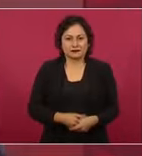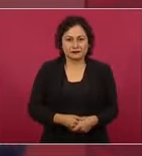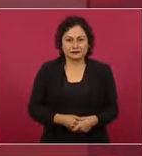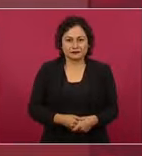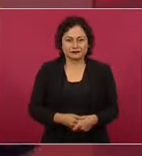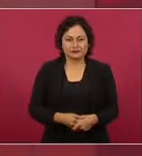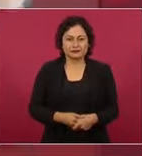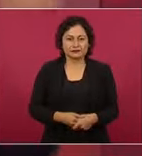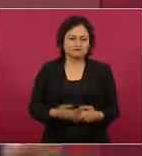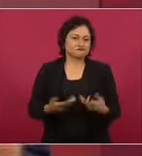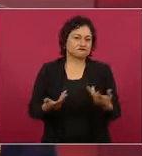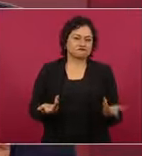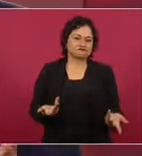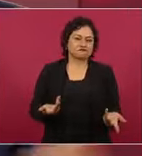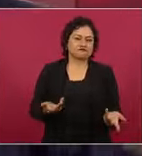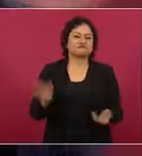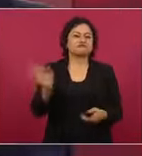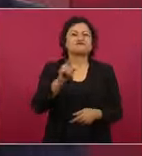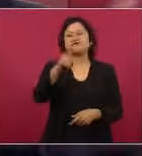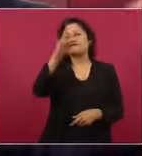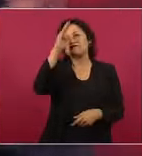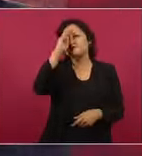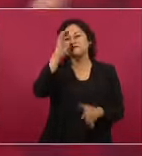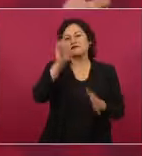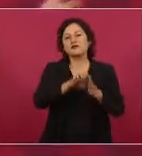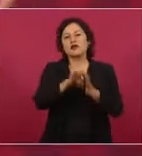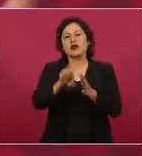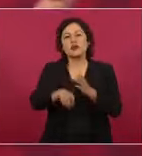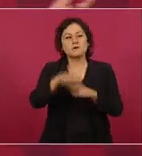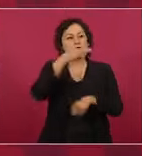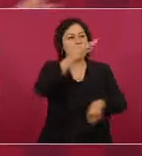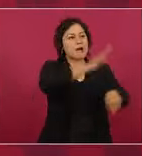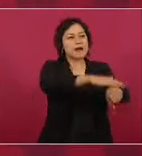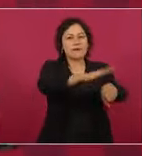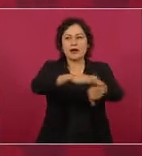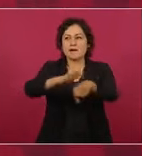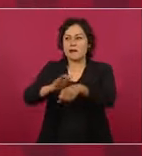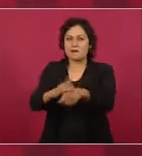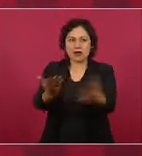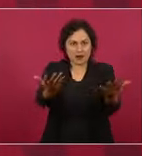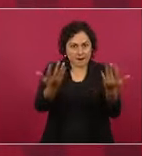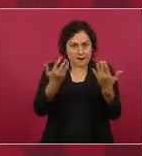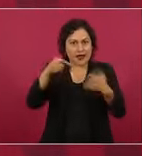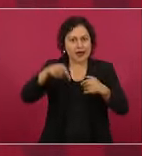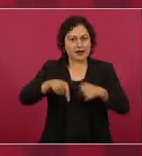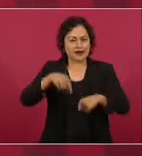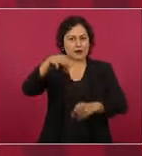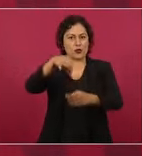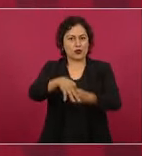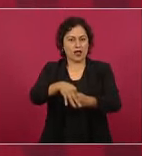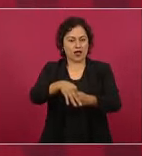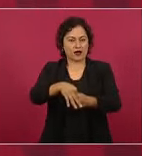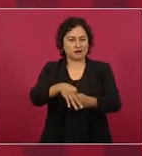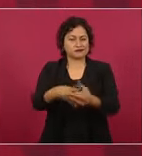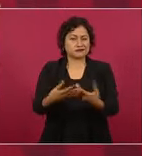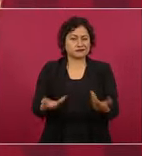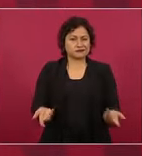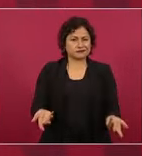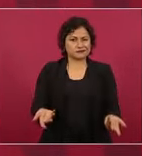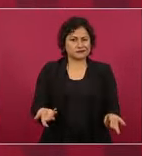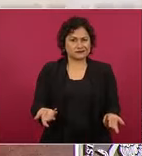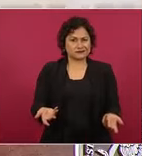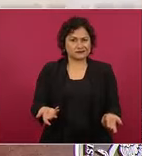se iba a convocar al pueblo para que llegara a votar. No, era